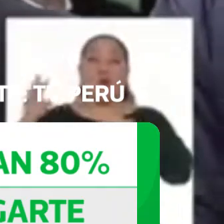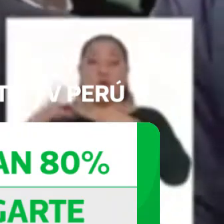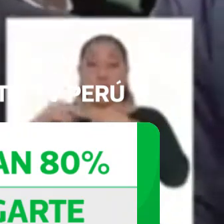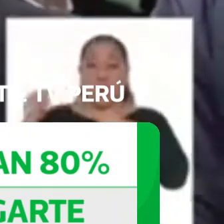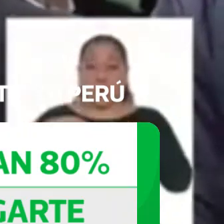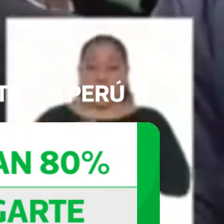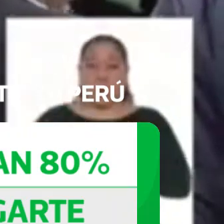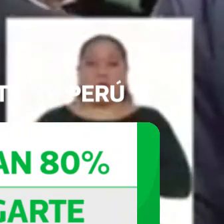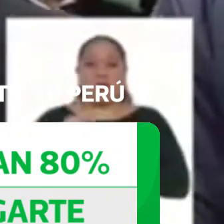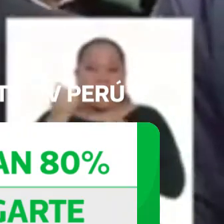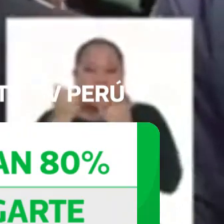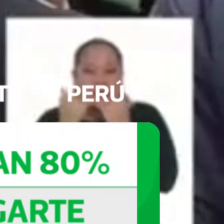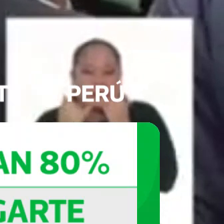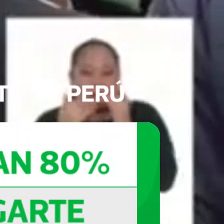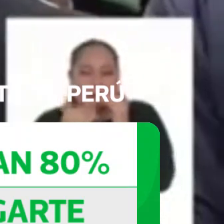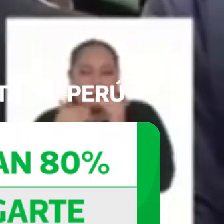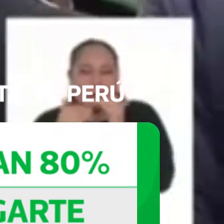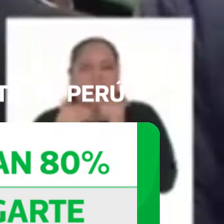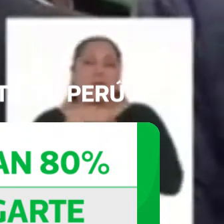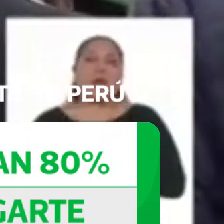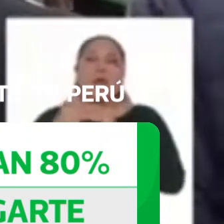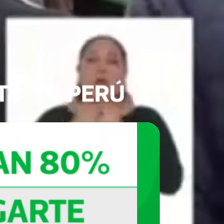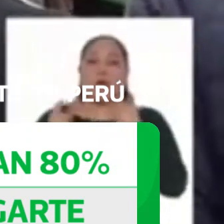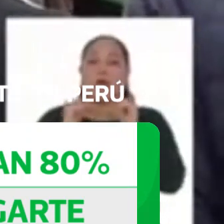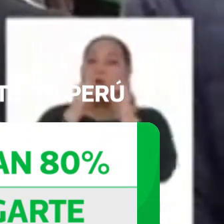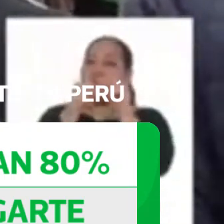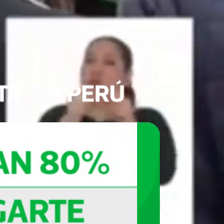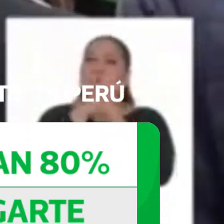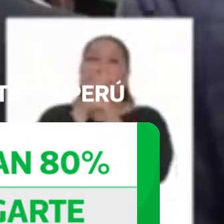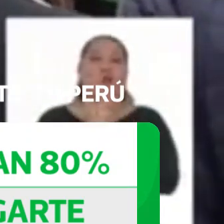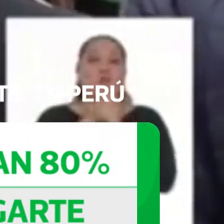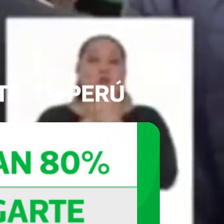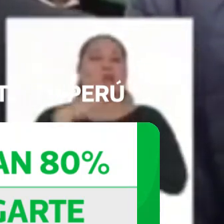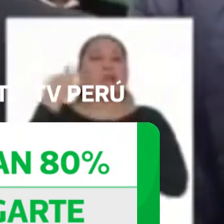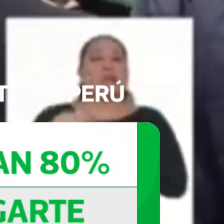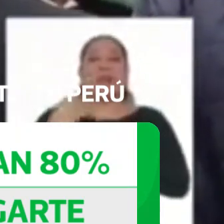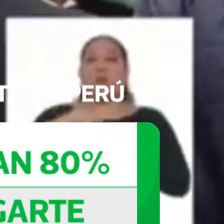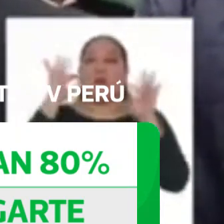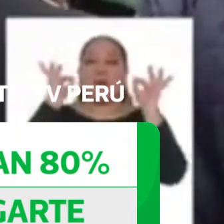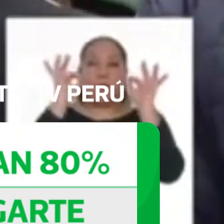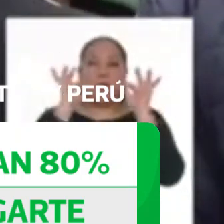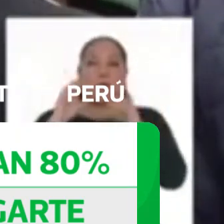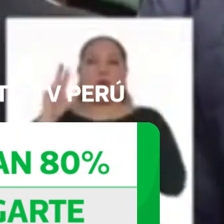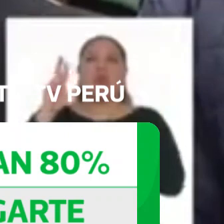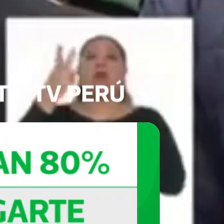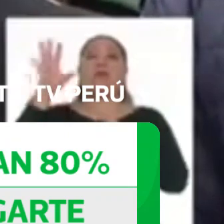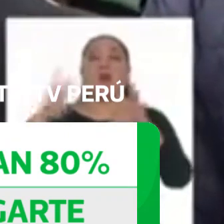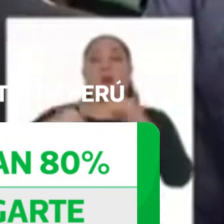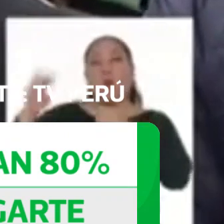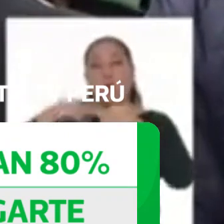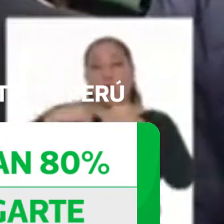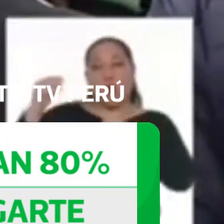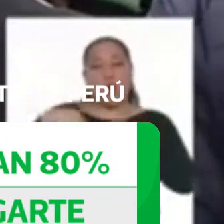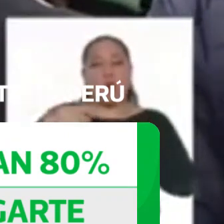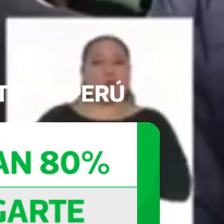a su fin, pero no debemos bajar la guardia porque siempre hay el riesgo de una tercera ola.